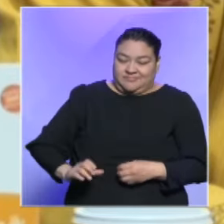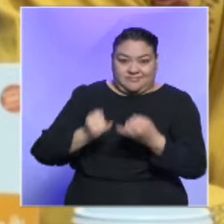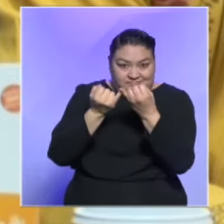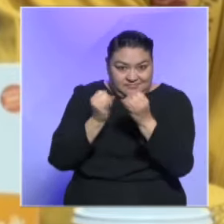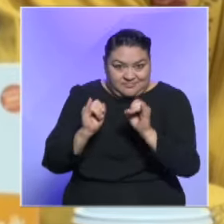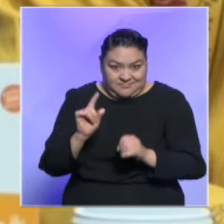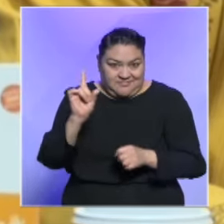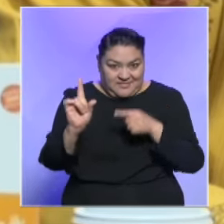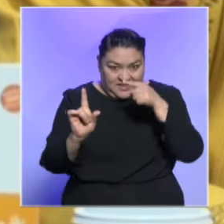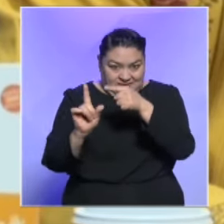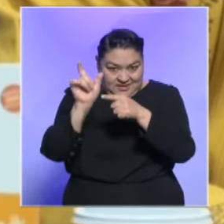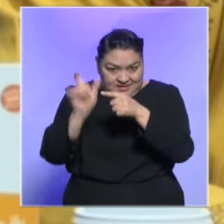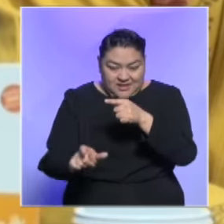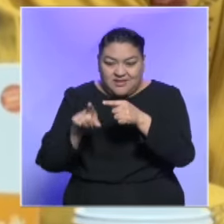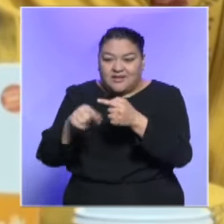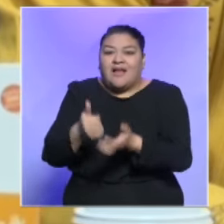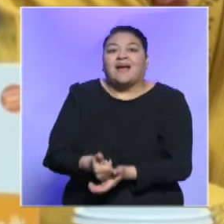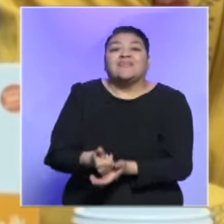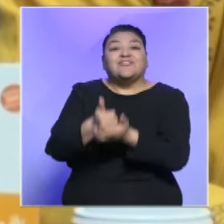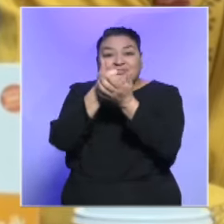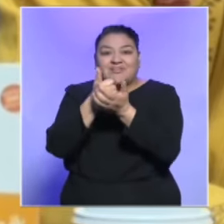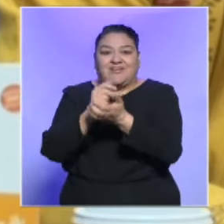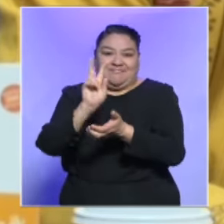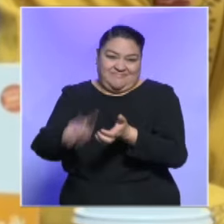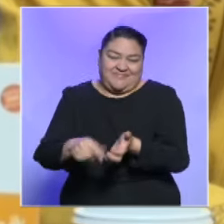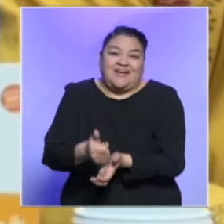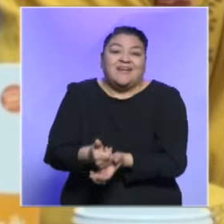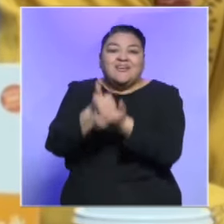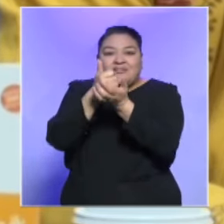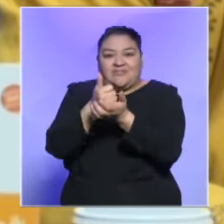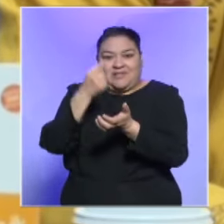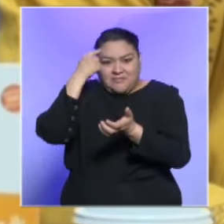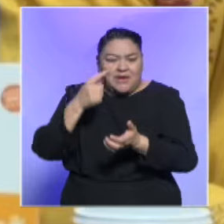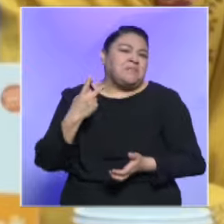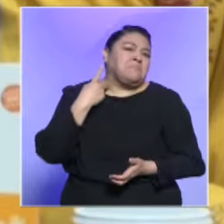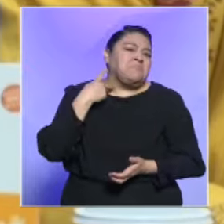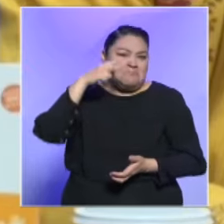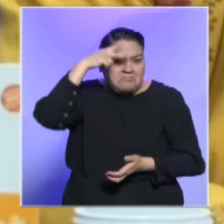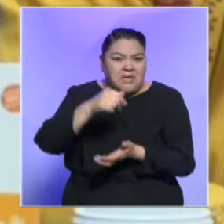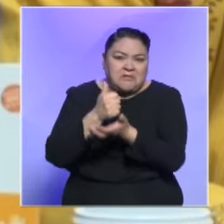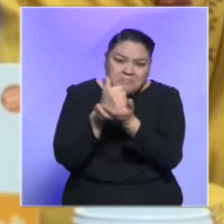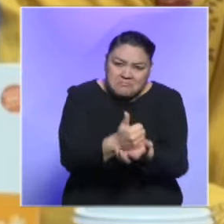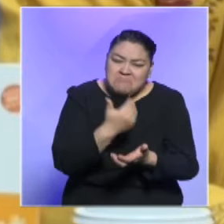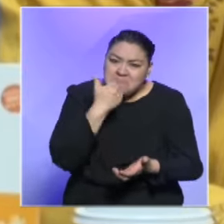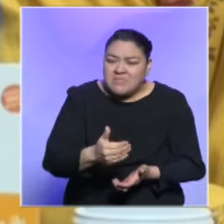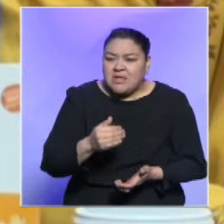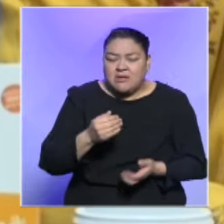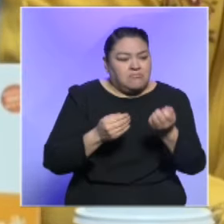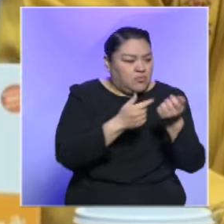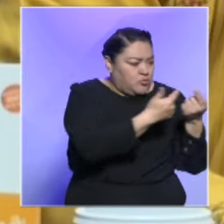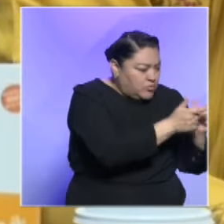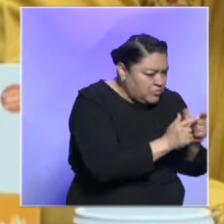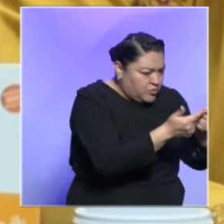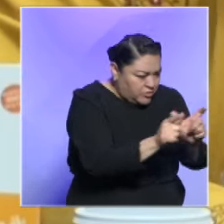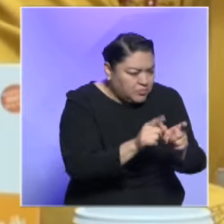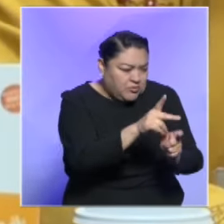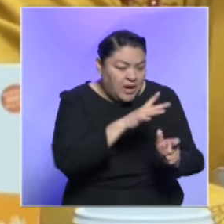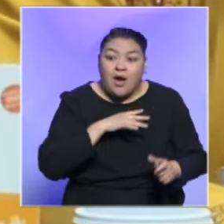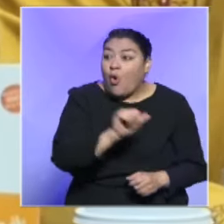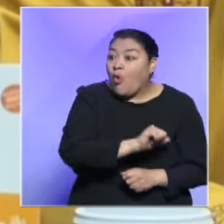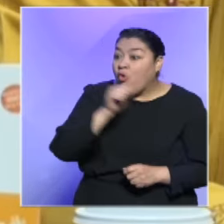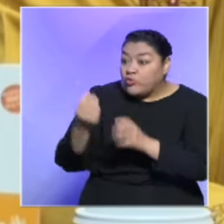sí viene a ser una bocanada de oxígeno, de aire puro para la política en México. Creo que es una opción distinta a los partidos políticos que